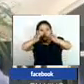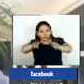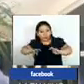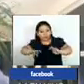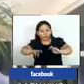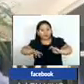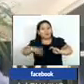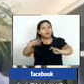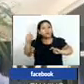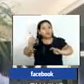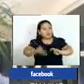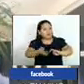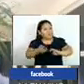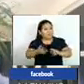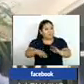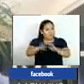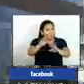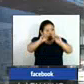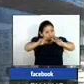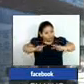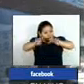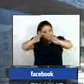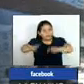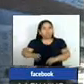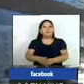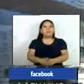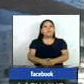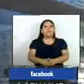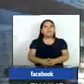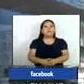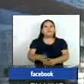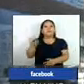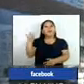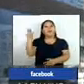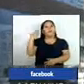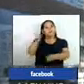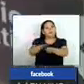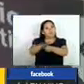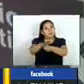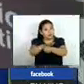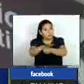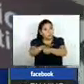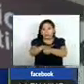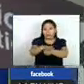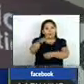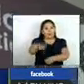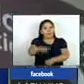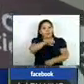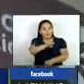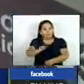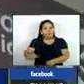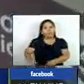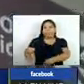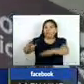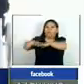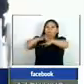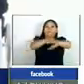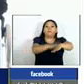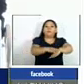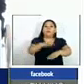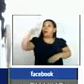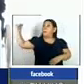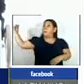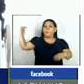vez debe de realizarse mayor cantidad de pruebas. Antes de la llegada del coronavirus a El Salvador, se anunció restricción en la llegada de